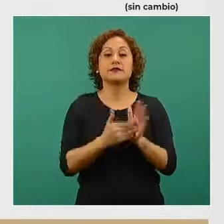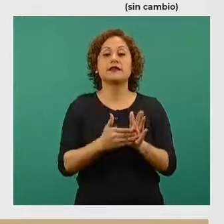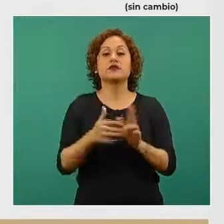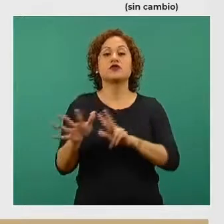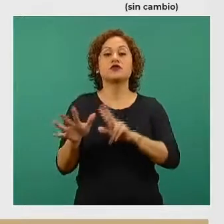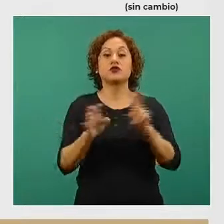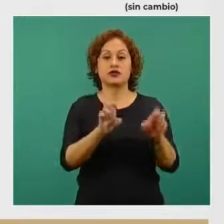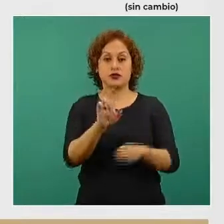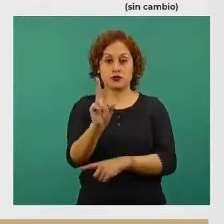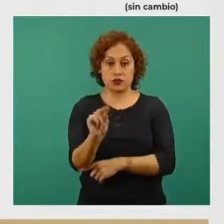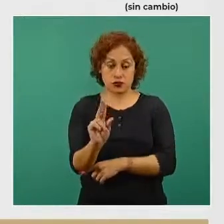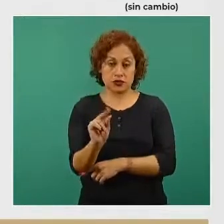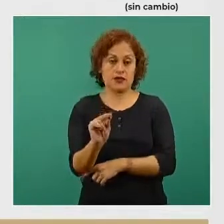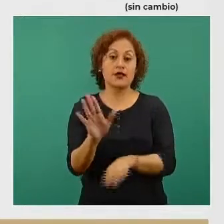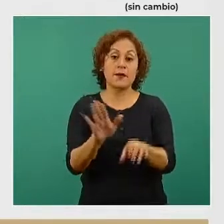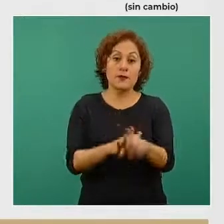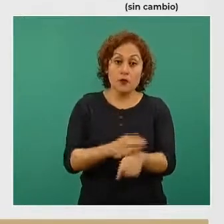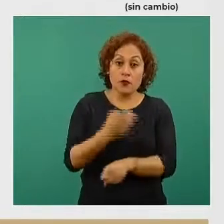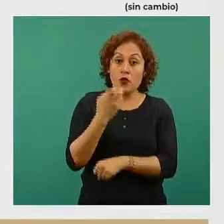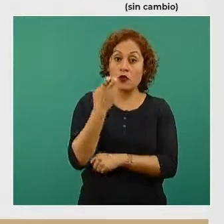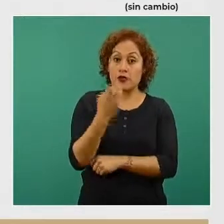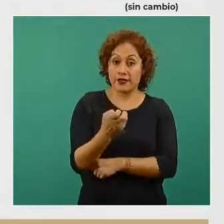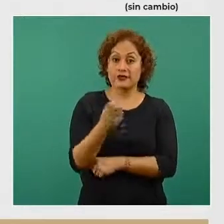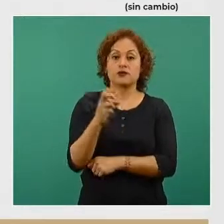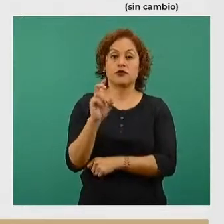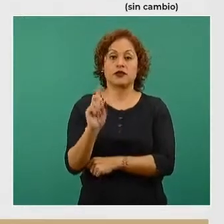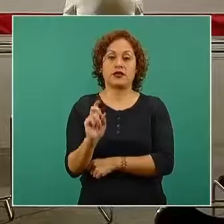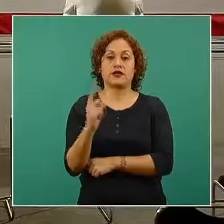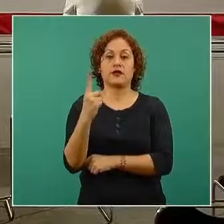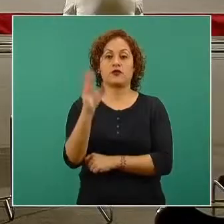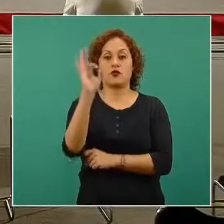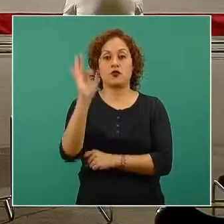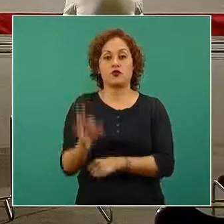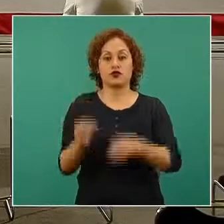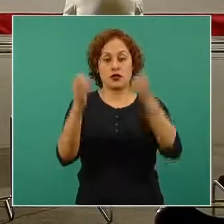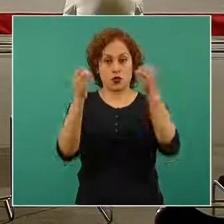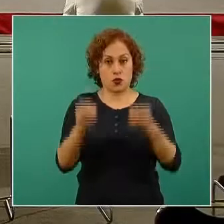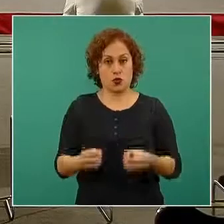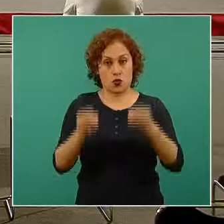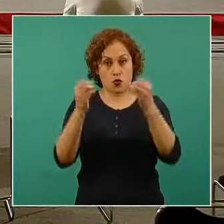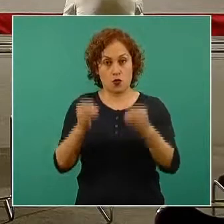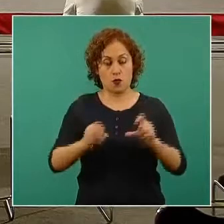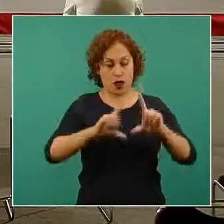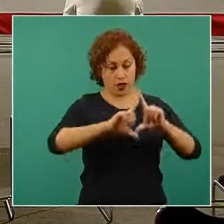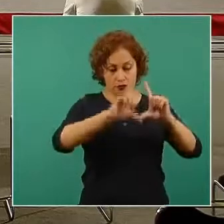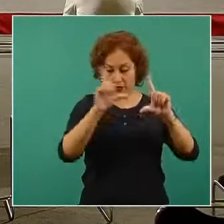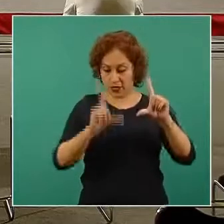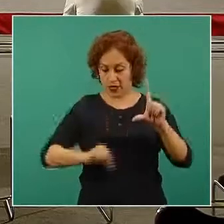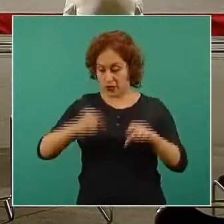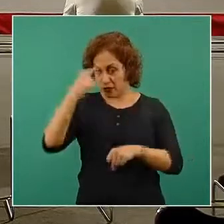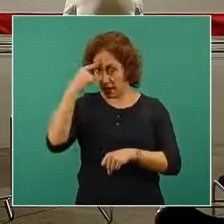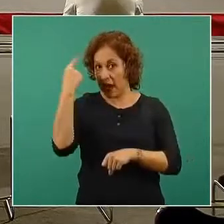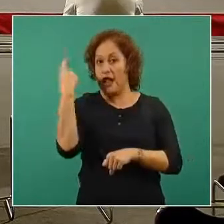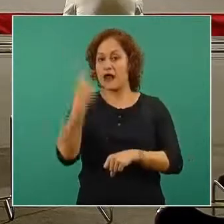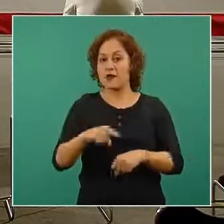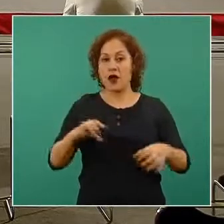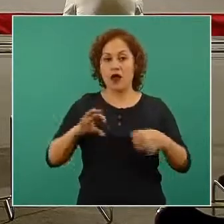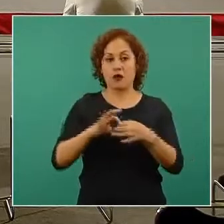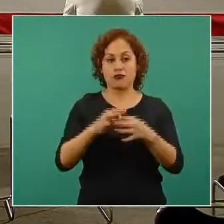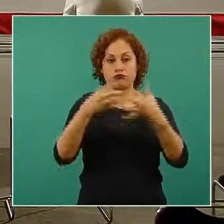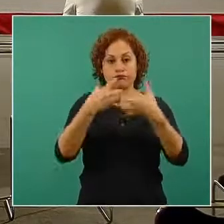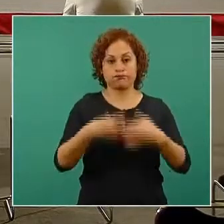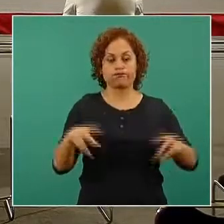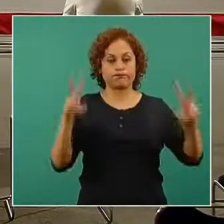7.880, y de ahí entonces que tengamos un 31% de ocupación nacional para este tipo de